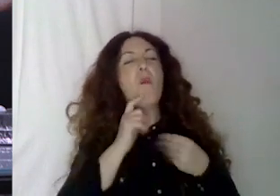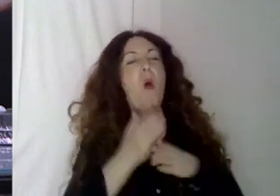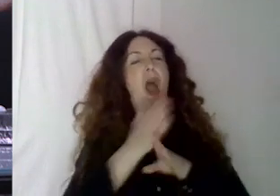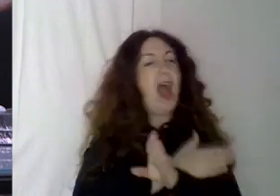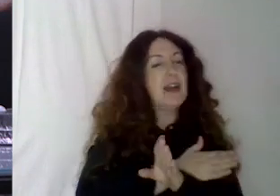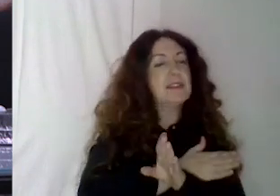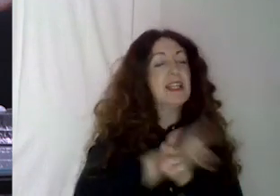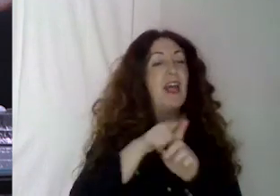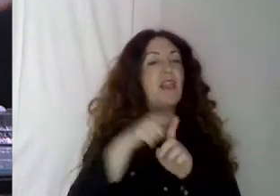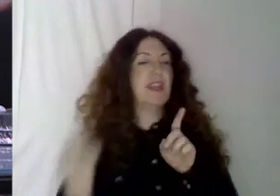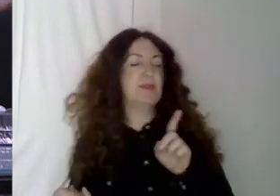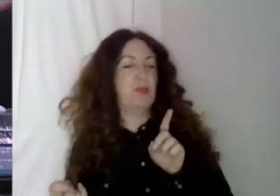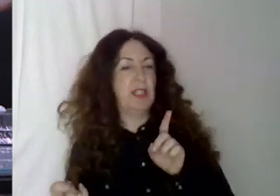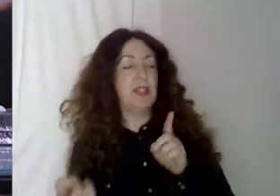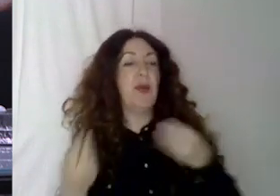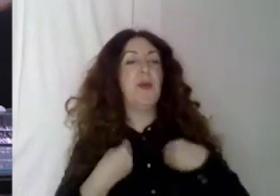que consideren sorprendente